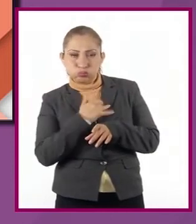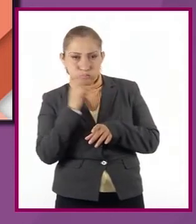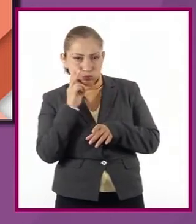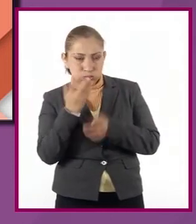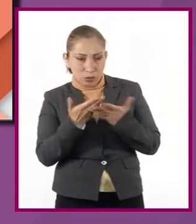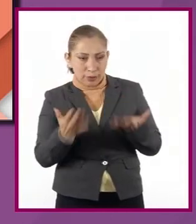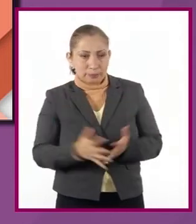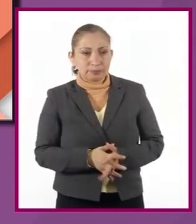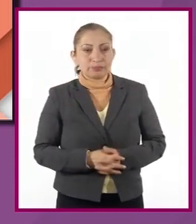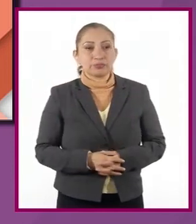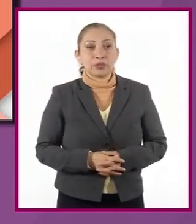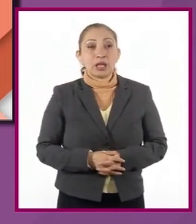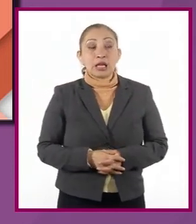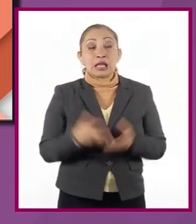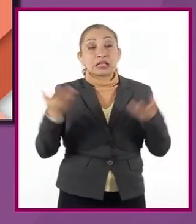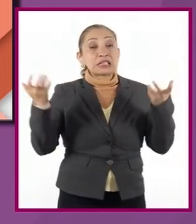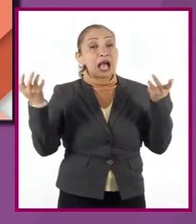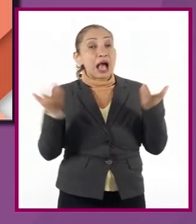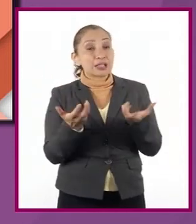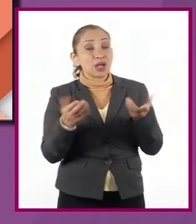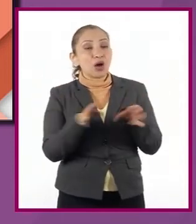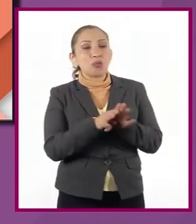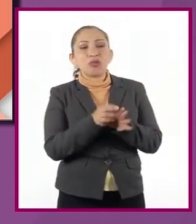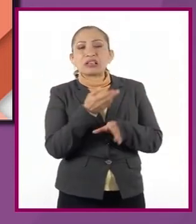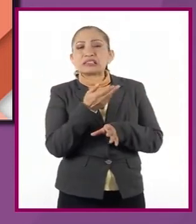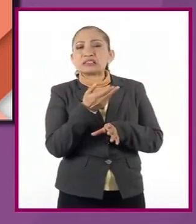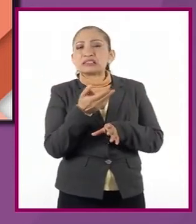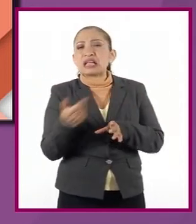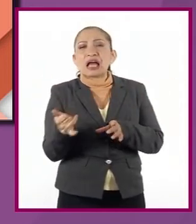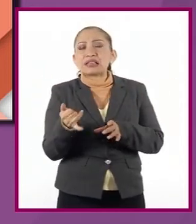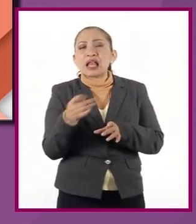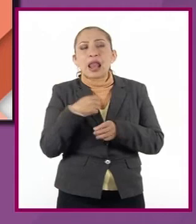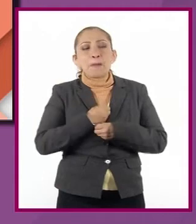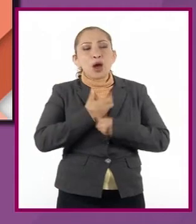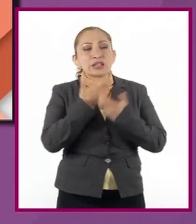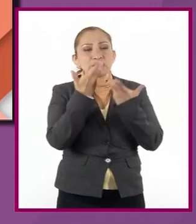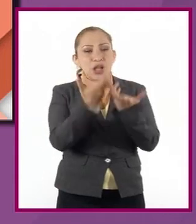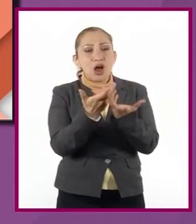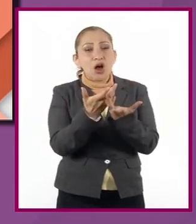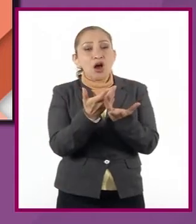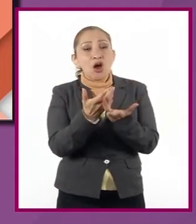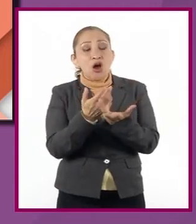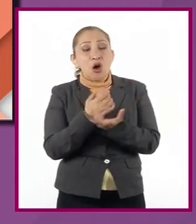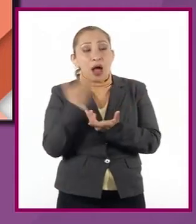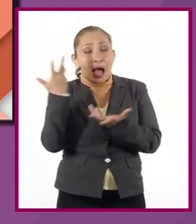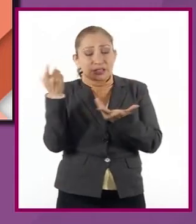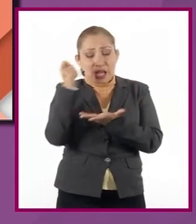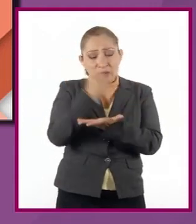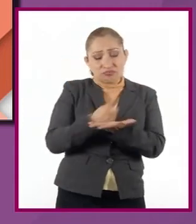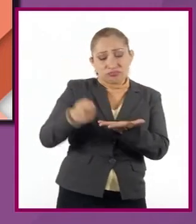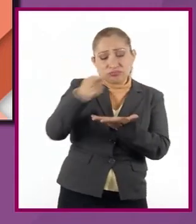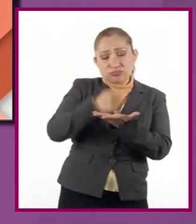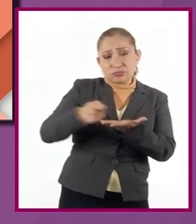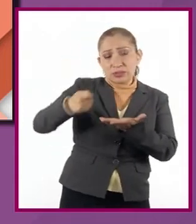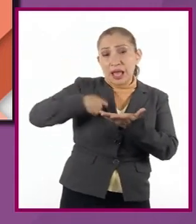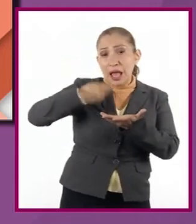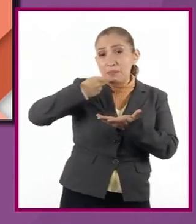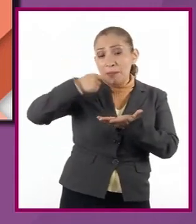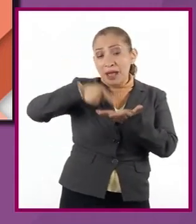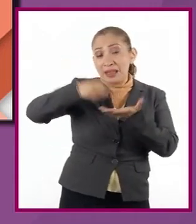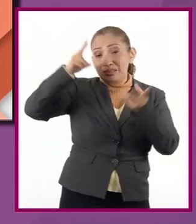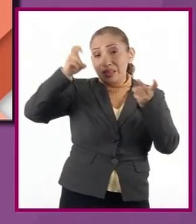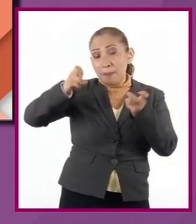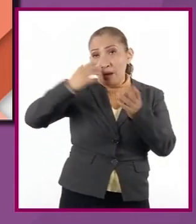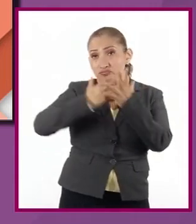texto. Ejercía como nadie la poesía. Forjaba en sus letras temas metafísicos